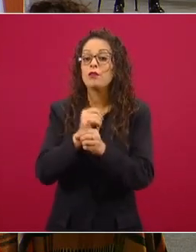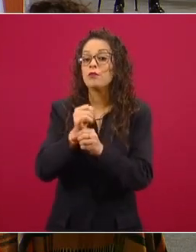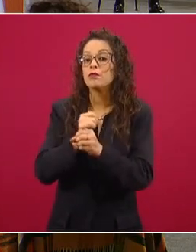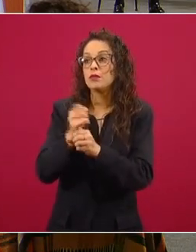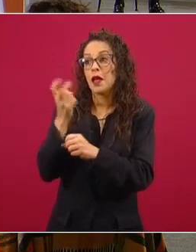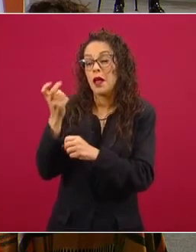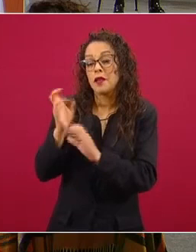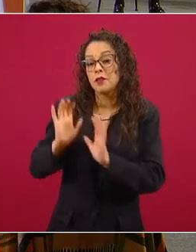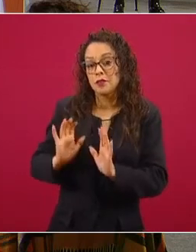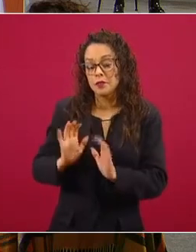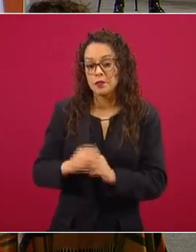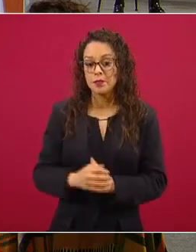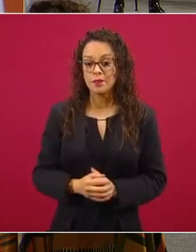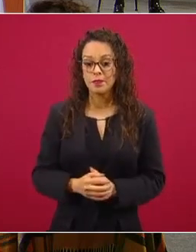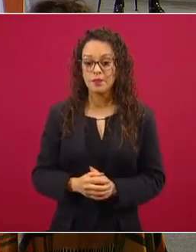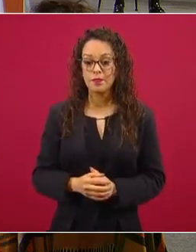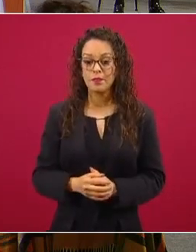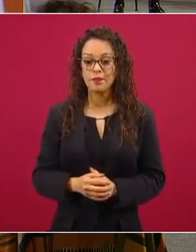aquí termina,